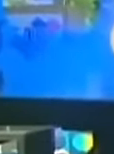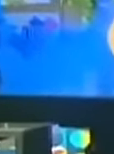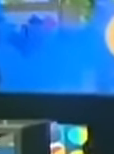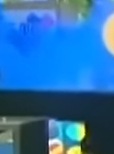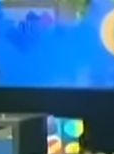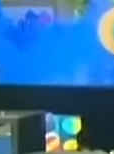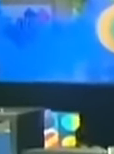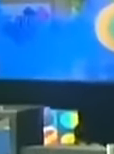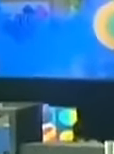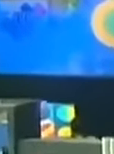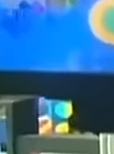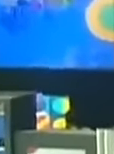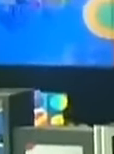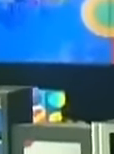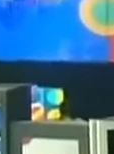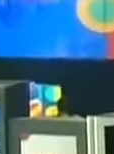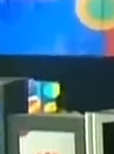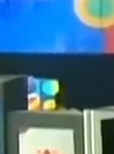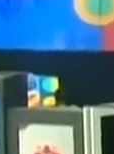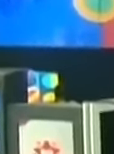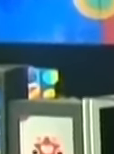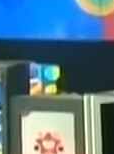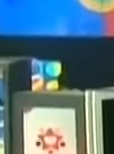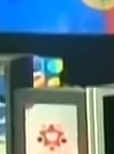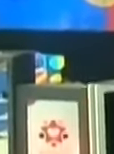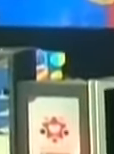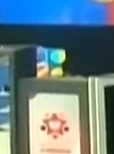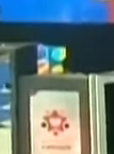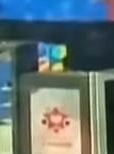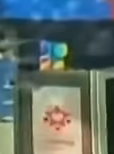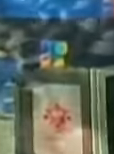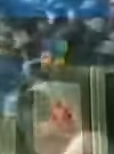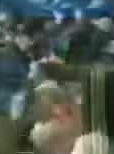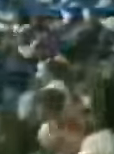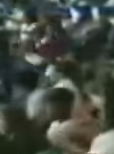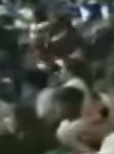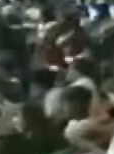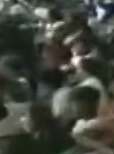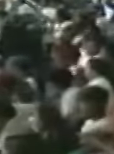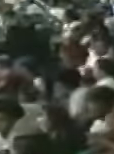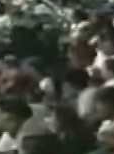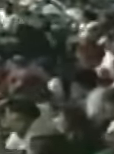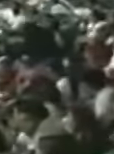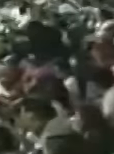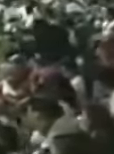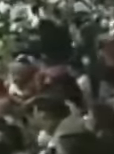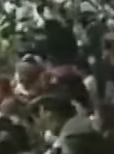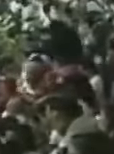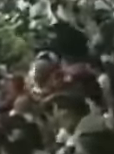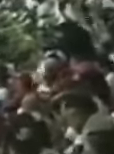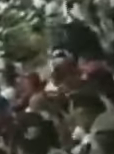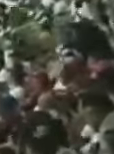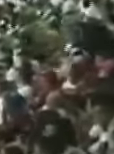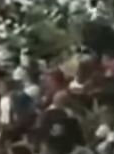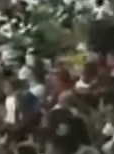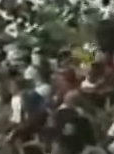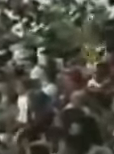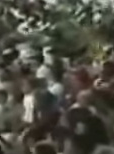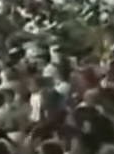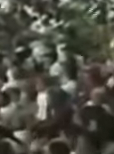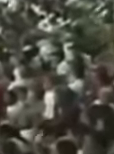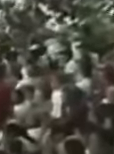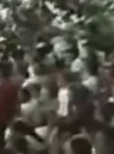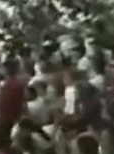muchísimas gracias por el contacto que establecemos a esta hora desde el Poliedro de Caracas. En efecto, llega el